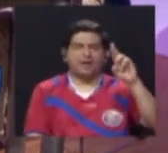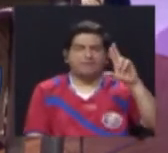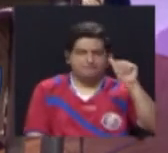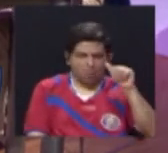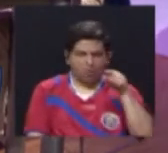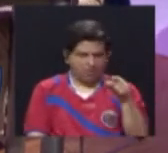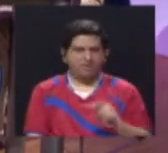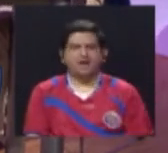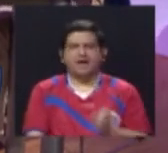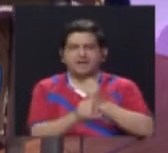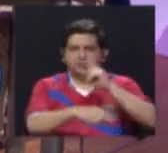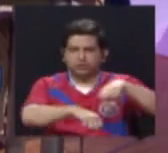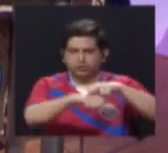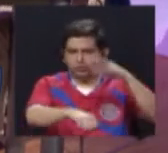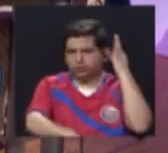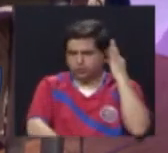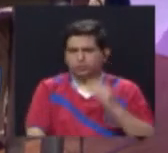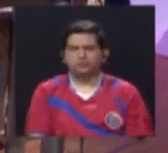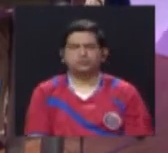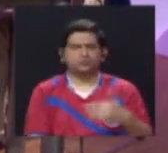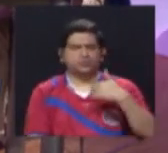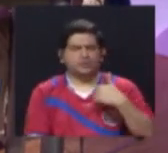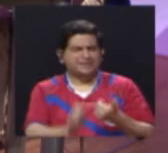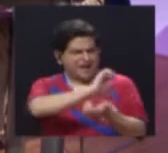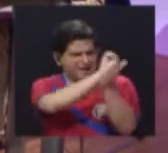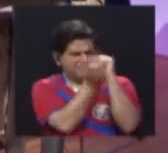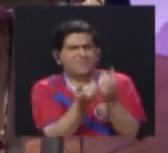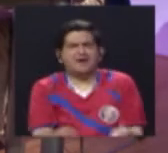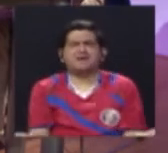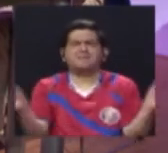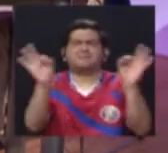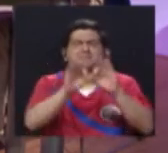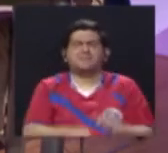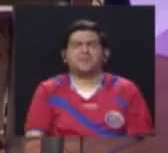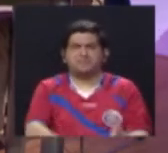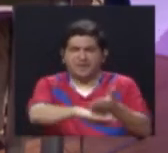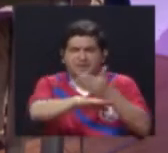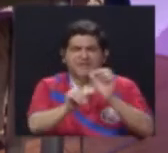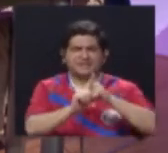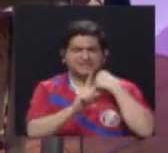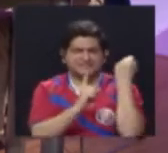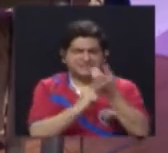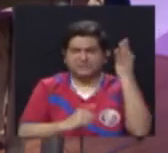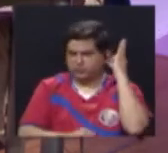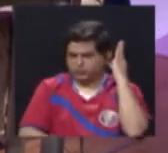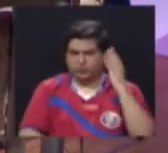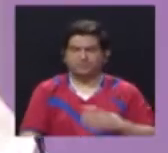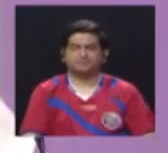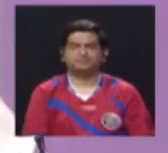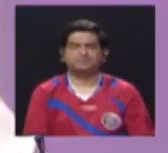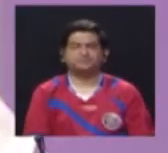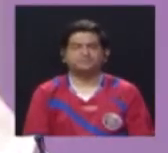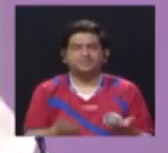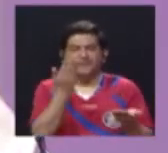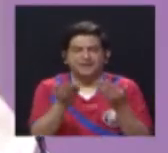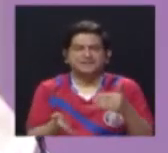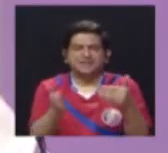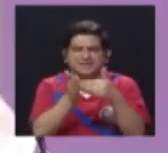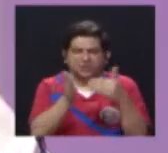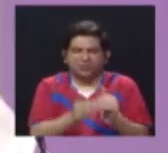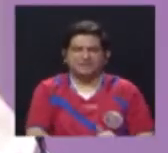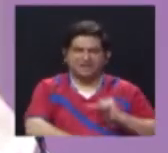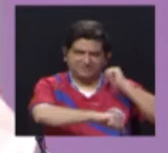en el instituto nacional de las mujeres se va a hacer cambios importantes hacia el mejoramiento de las condiciones de las mujeres quizá volvamos a este